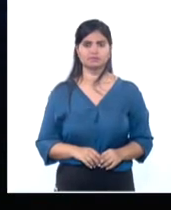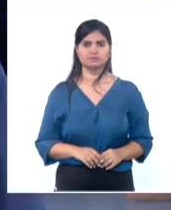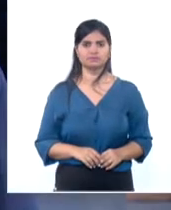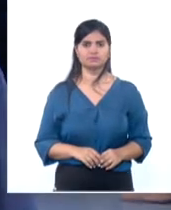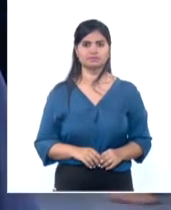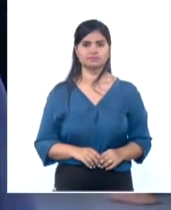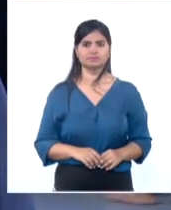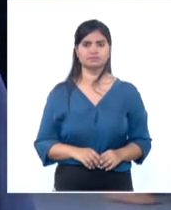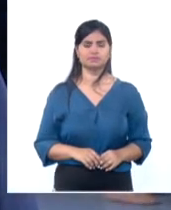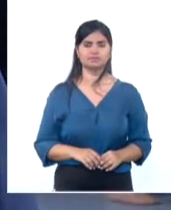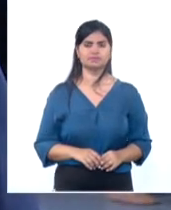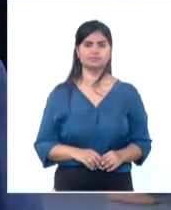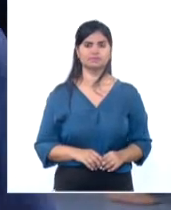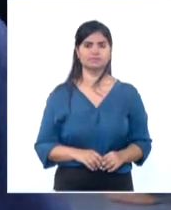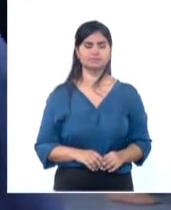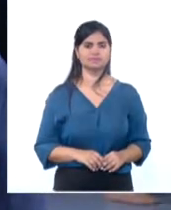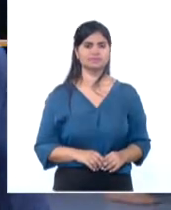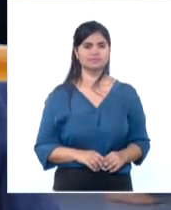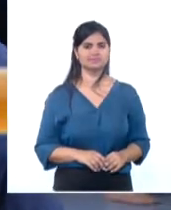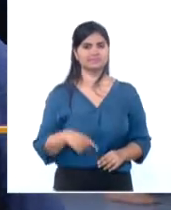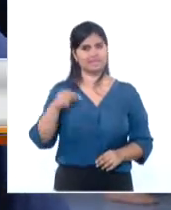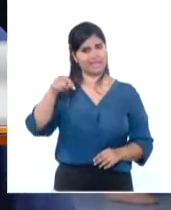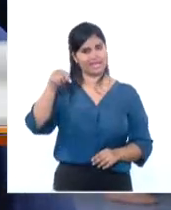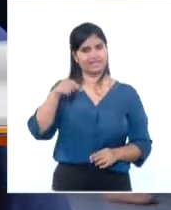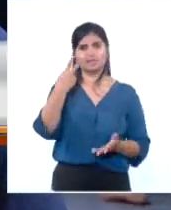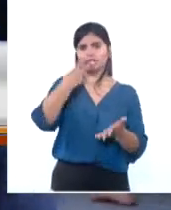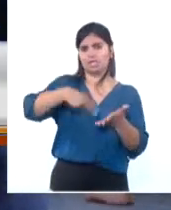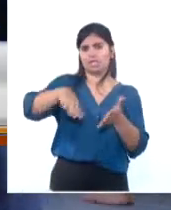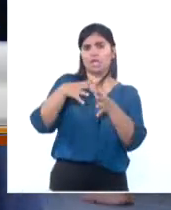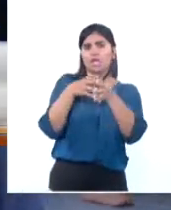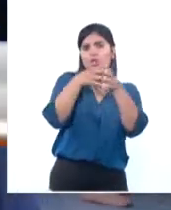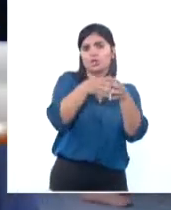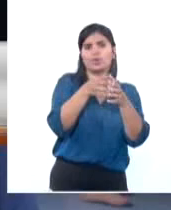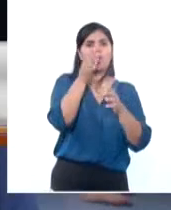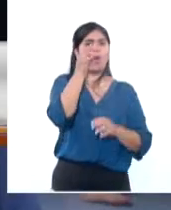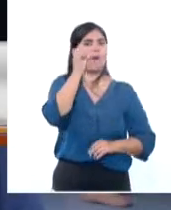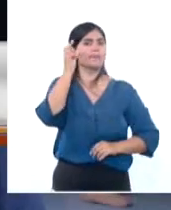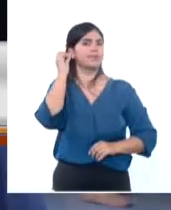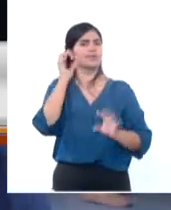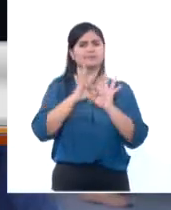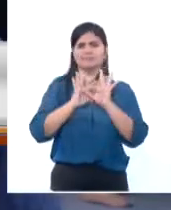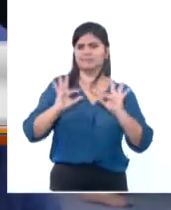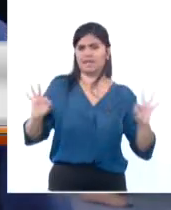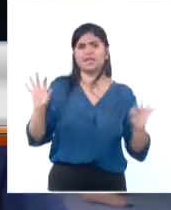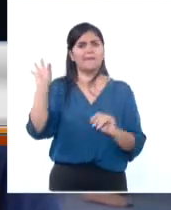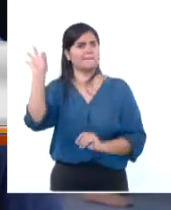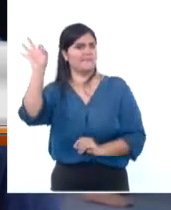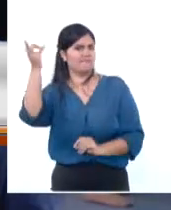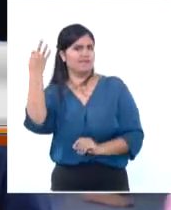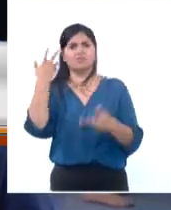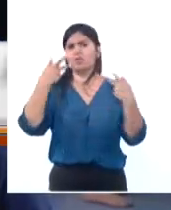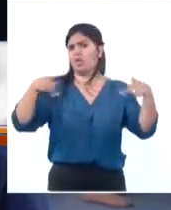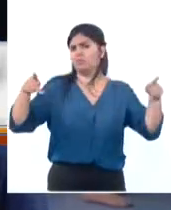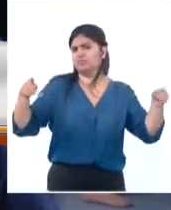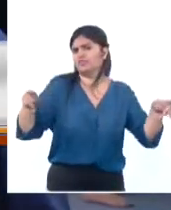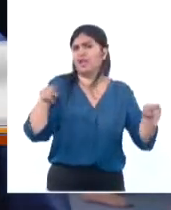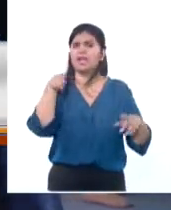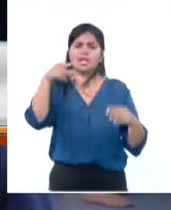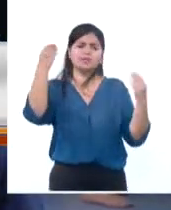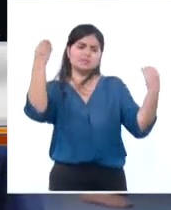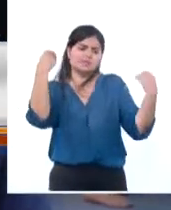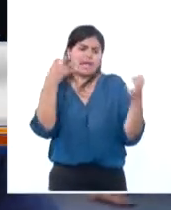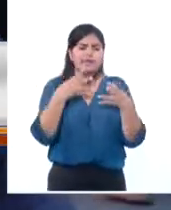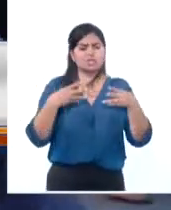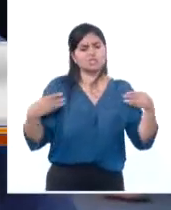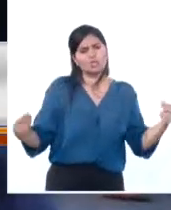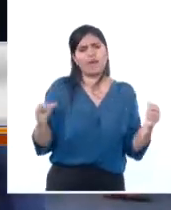Aquí los bailarinos tienen una energía excepcional, una técnica muy buena, tienen esa latinidad que